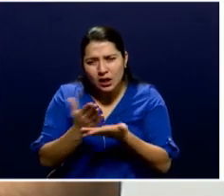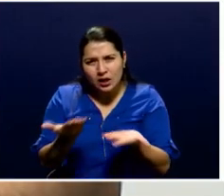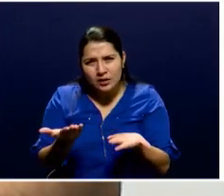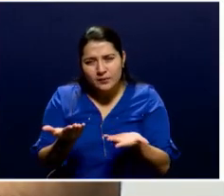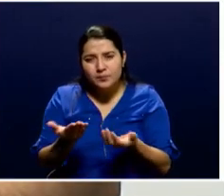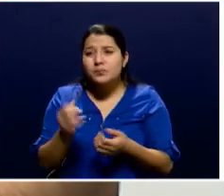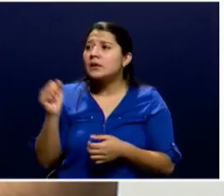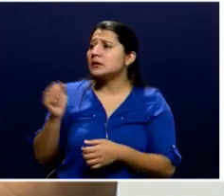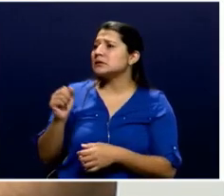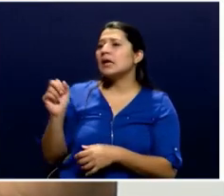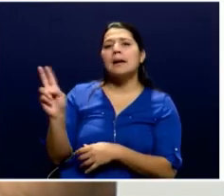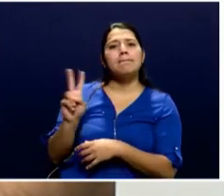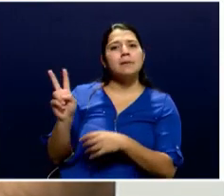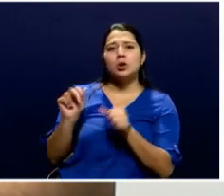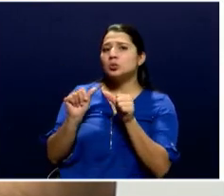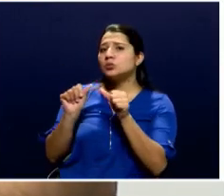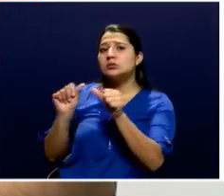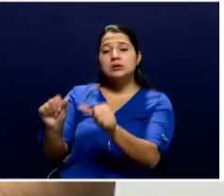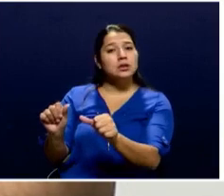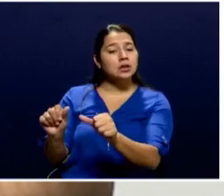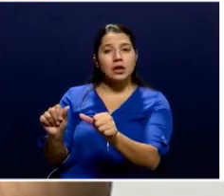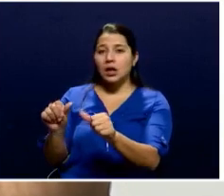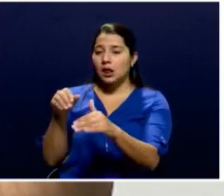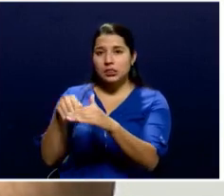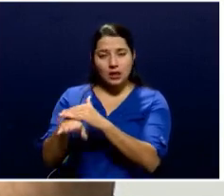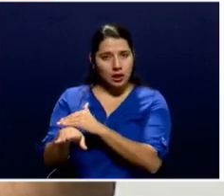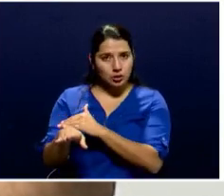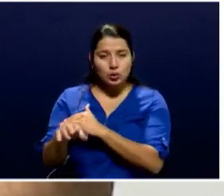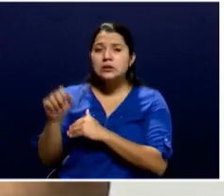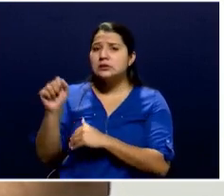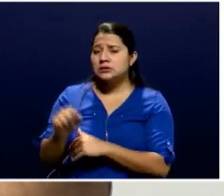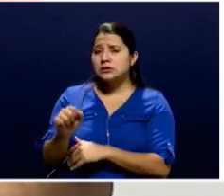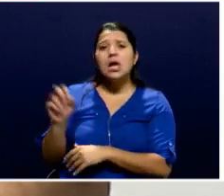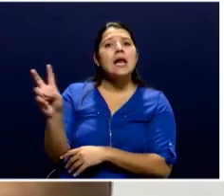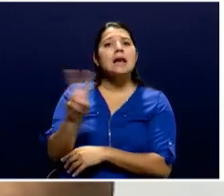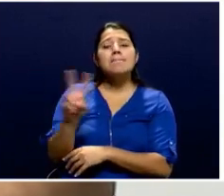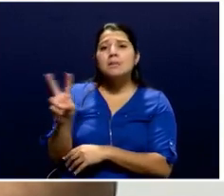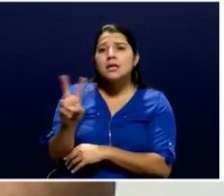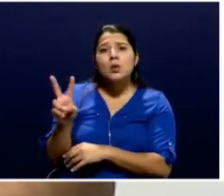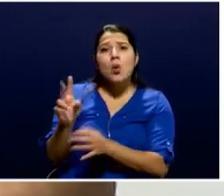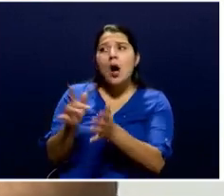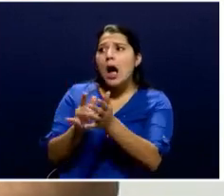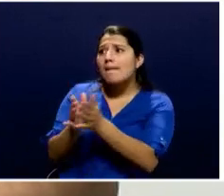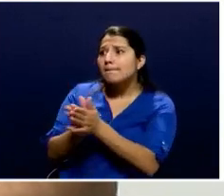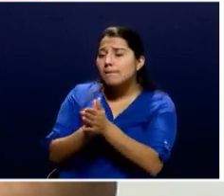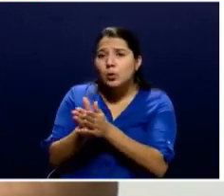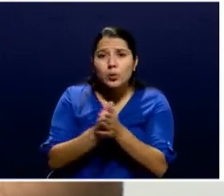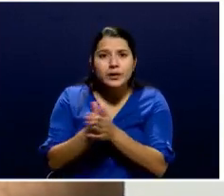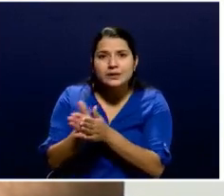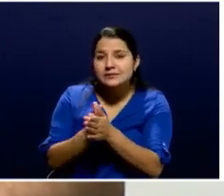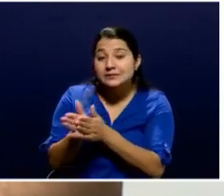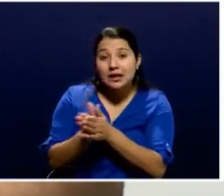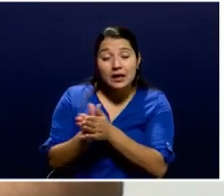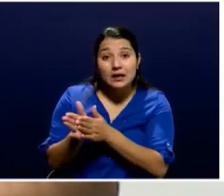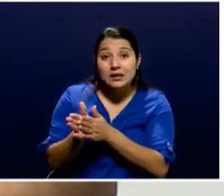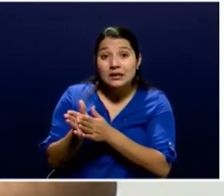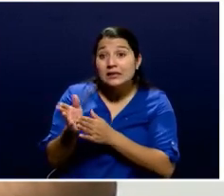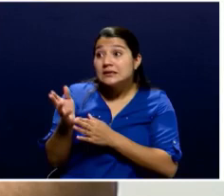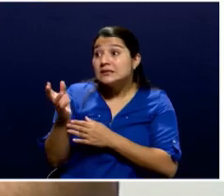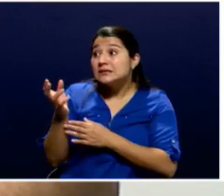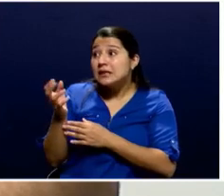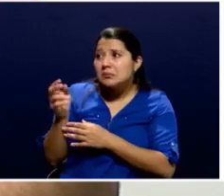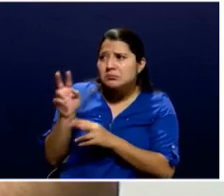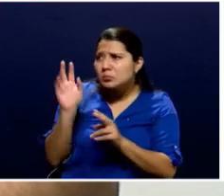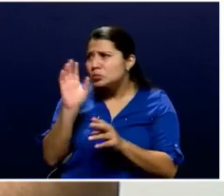Sí, el virus va a seguir entrando, digamos, el virus va a aprovechar a toda aquella persona que no esté